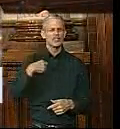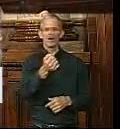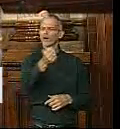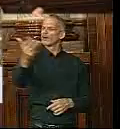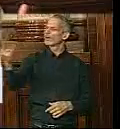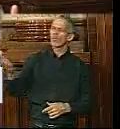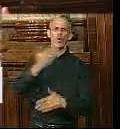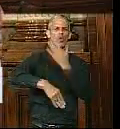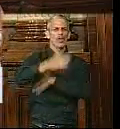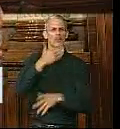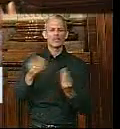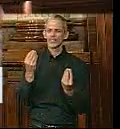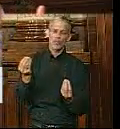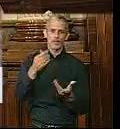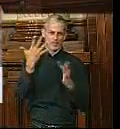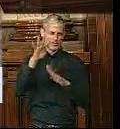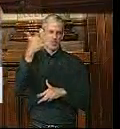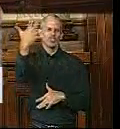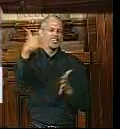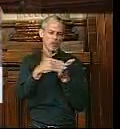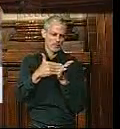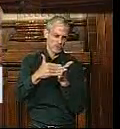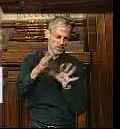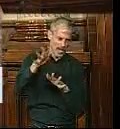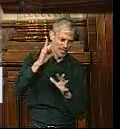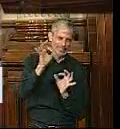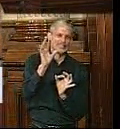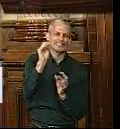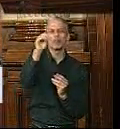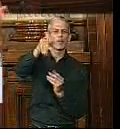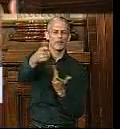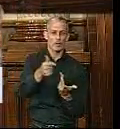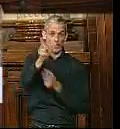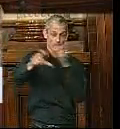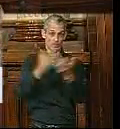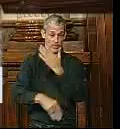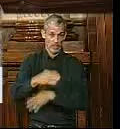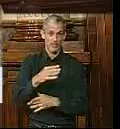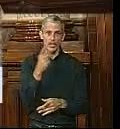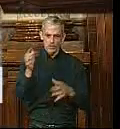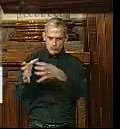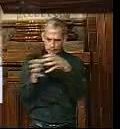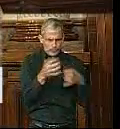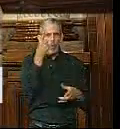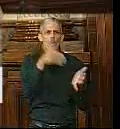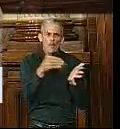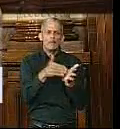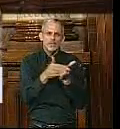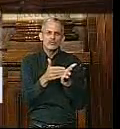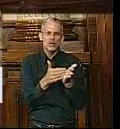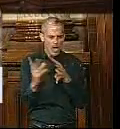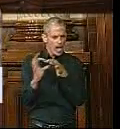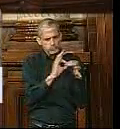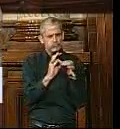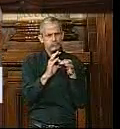con discapacidad, casi como 5 millones y pico en la Argentina, si hay casi 1 millón de personas con discapacidad